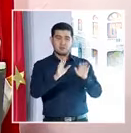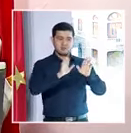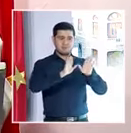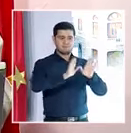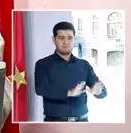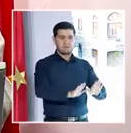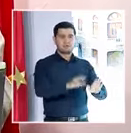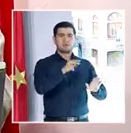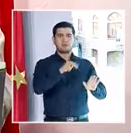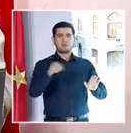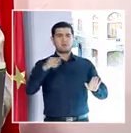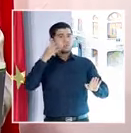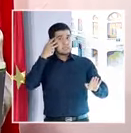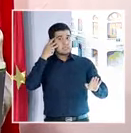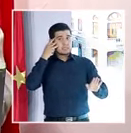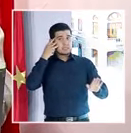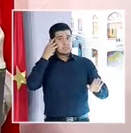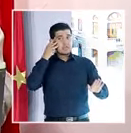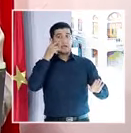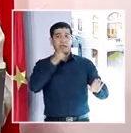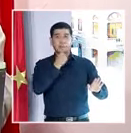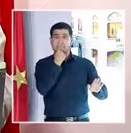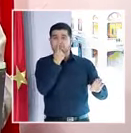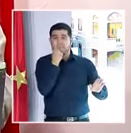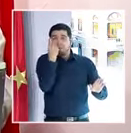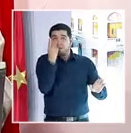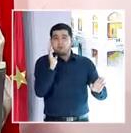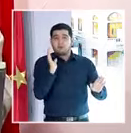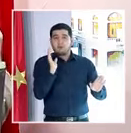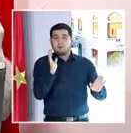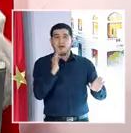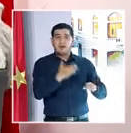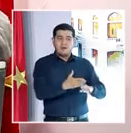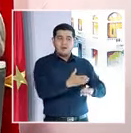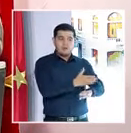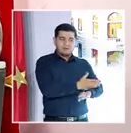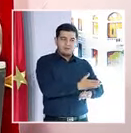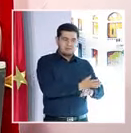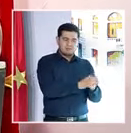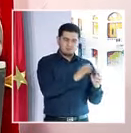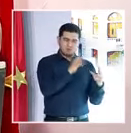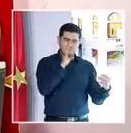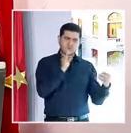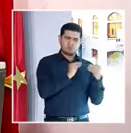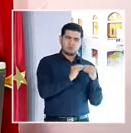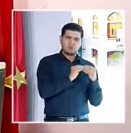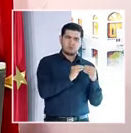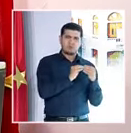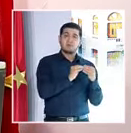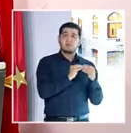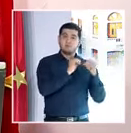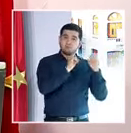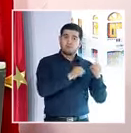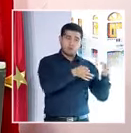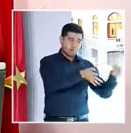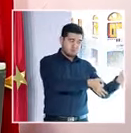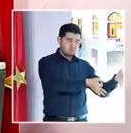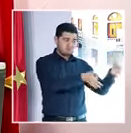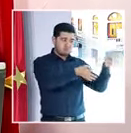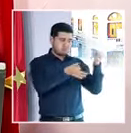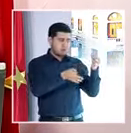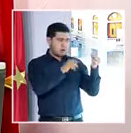Santander, quienes desde el primer momento, antes inclusive, de presentar ese